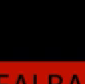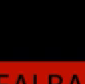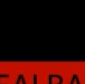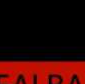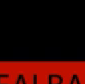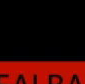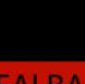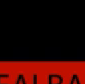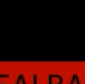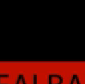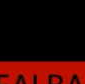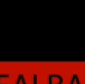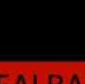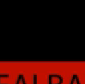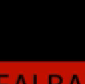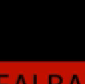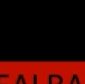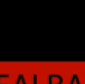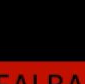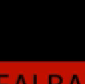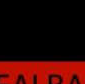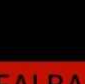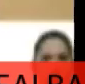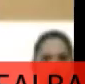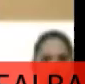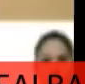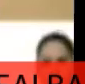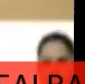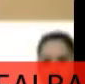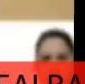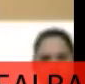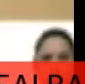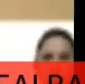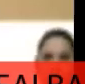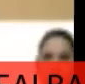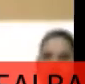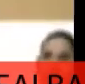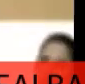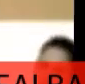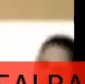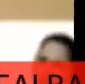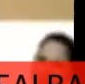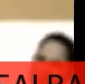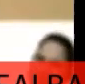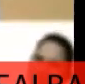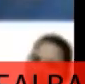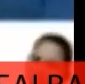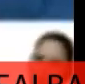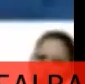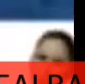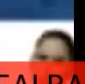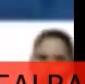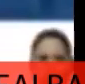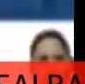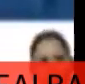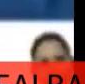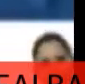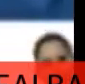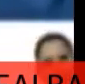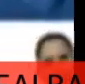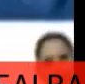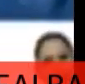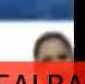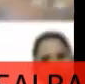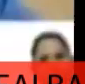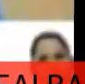creo que de la violencia jamás sale nada bueno. Jamás. Recordemos cierto gobierno que nació un 4 de febrero de 1992 con un intento de golpe de